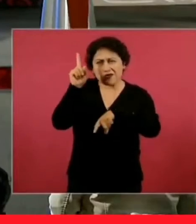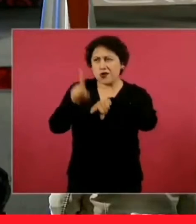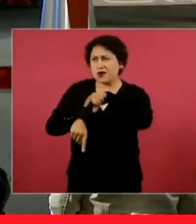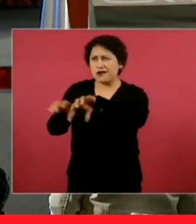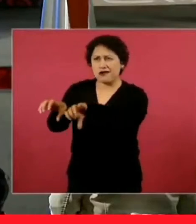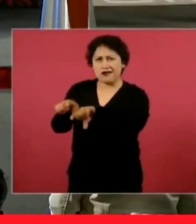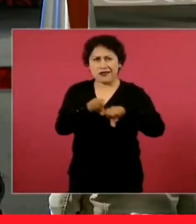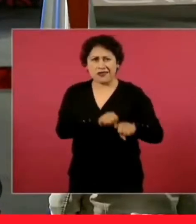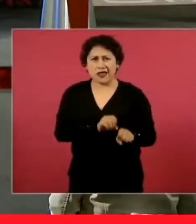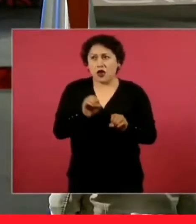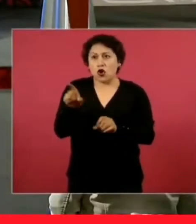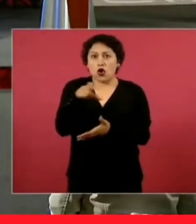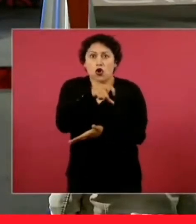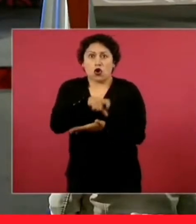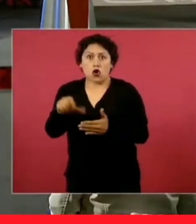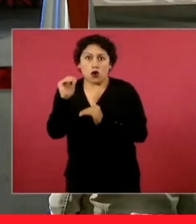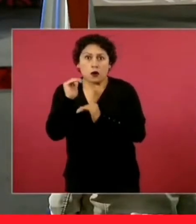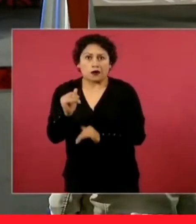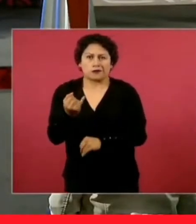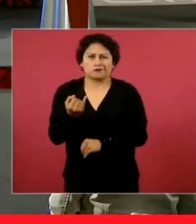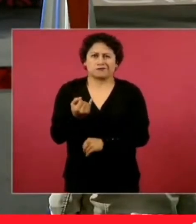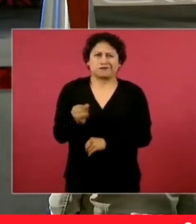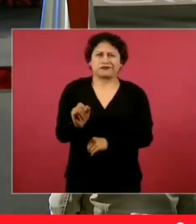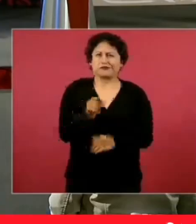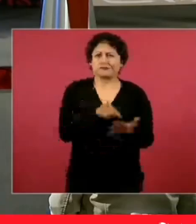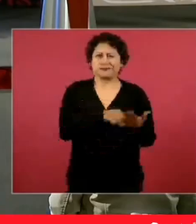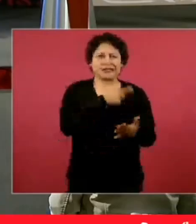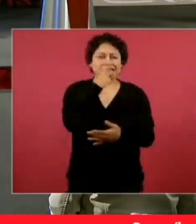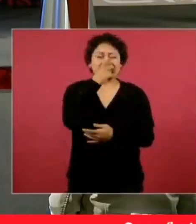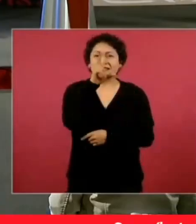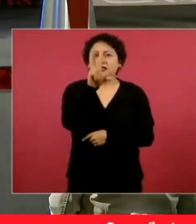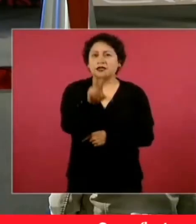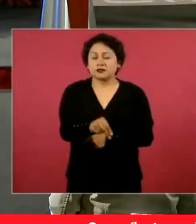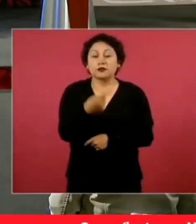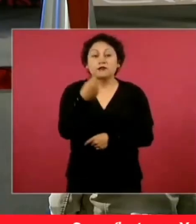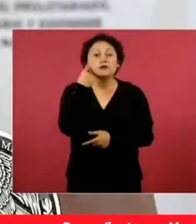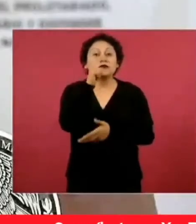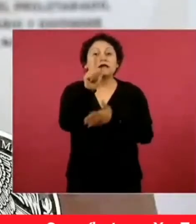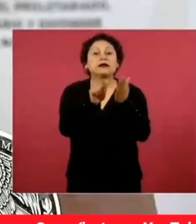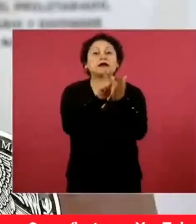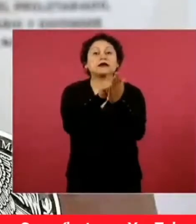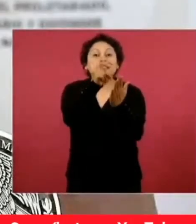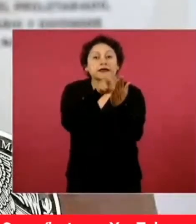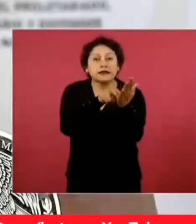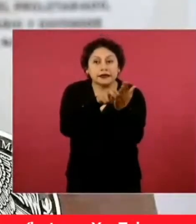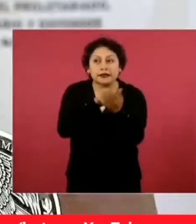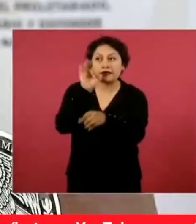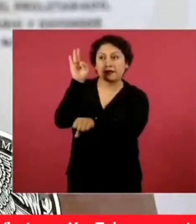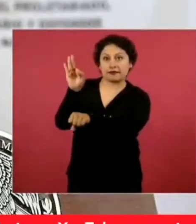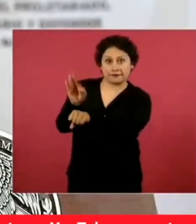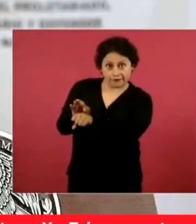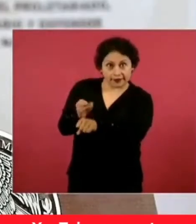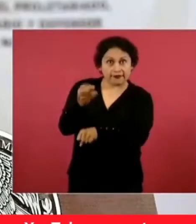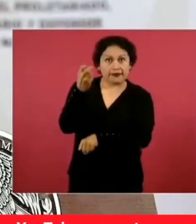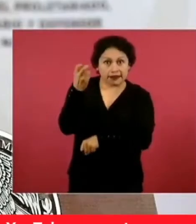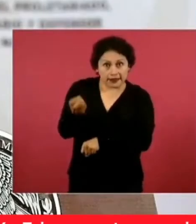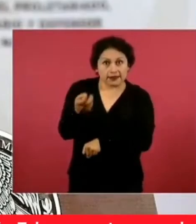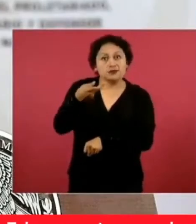propiedad. La reforma es para que se reconozca no solo la propiedad privada, sino a los regímenes